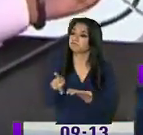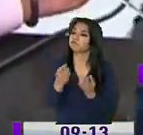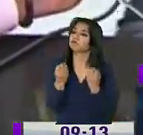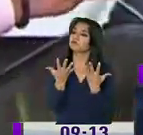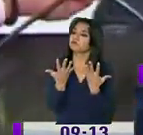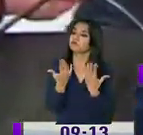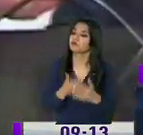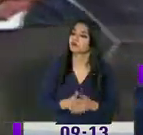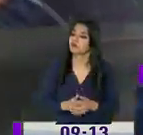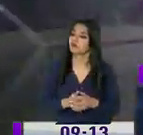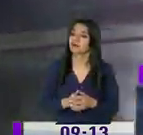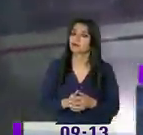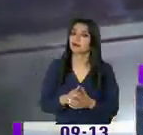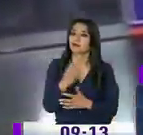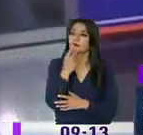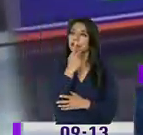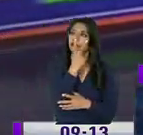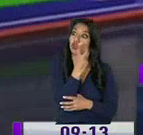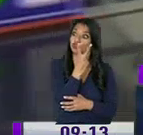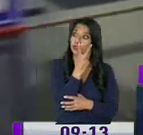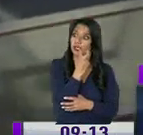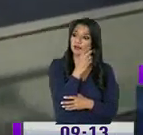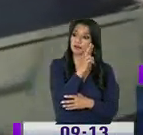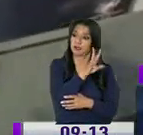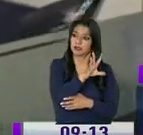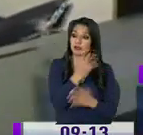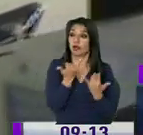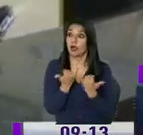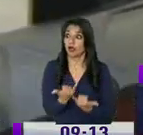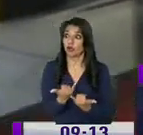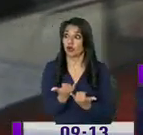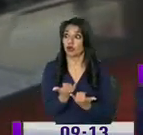ahora cuánto? 12.25 antes y ahora